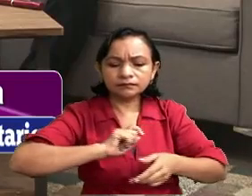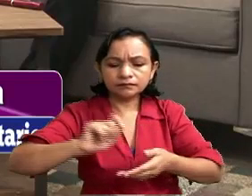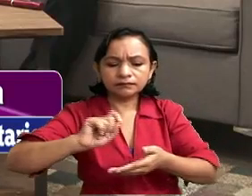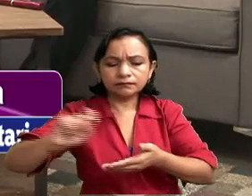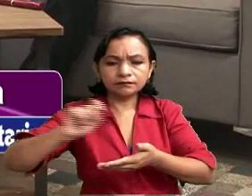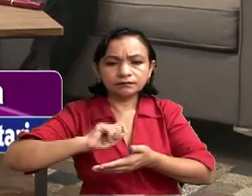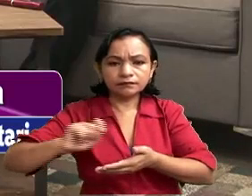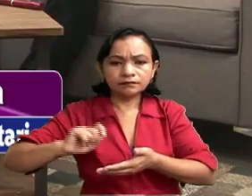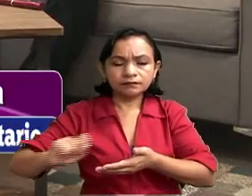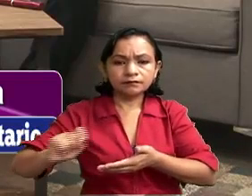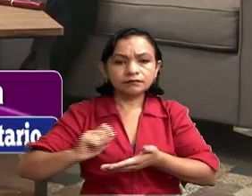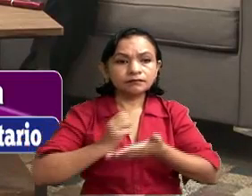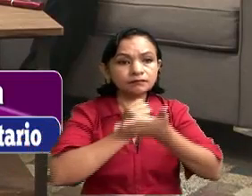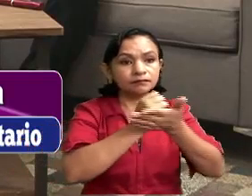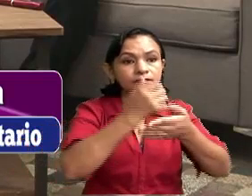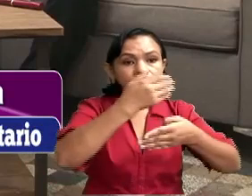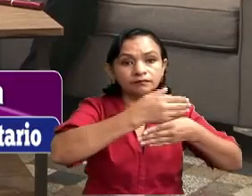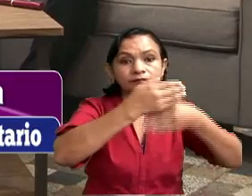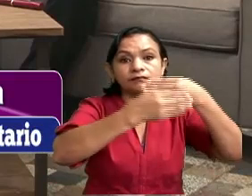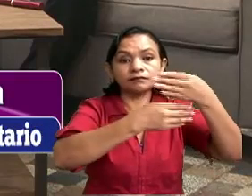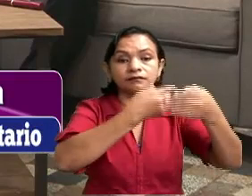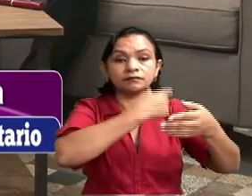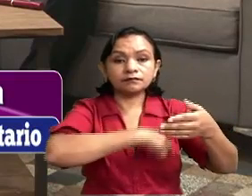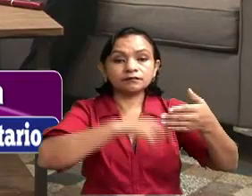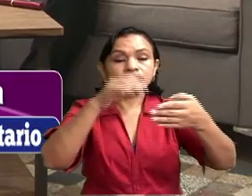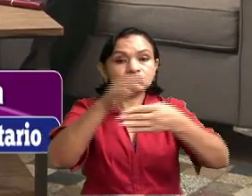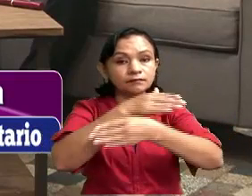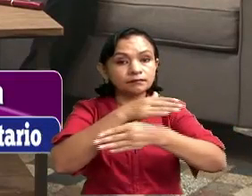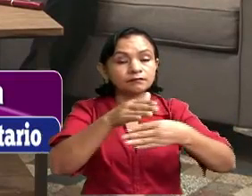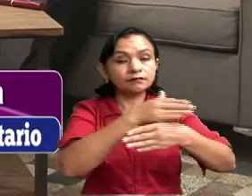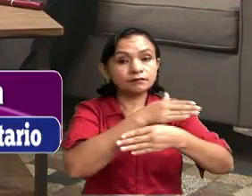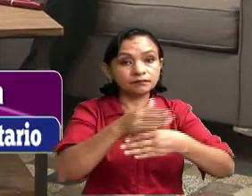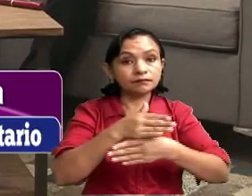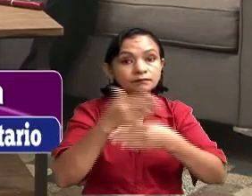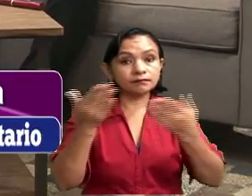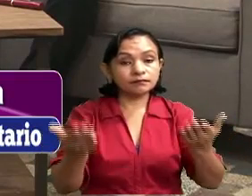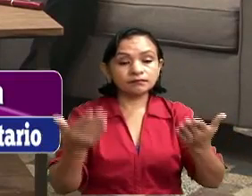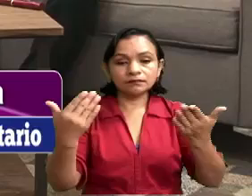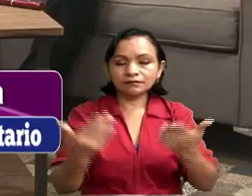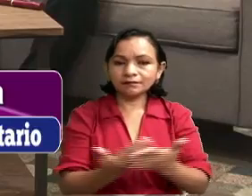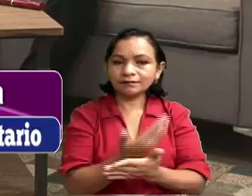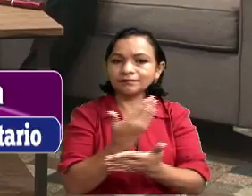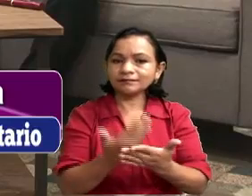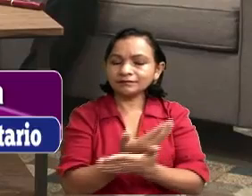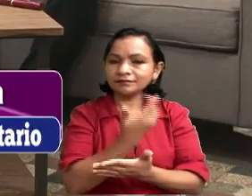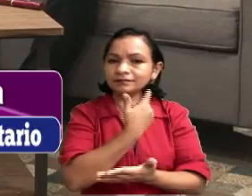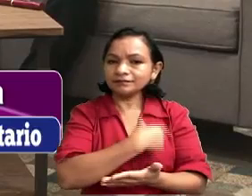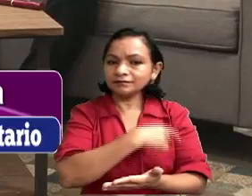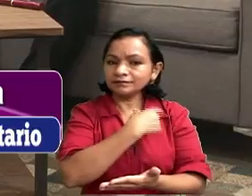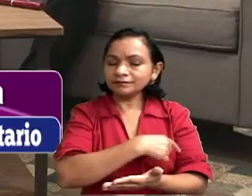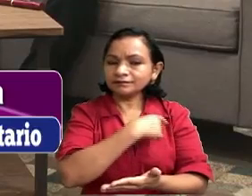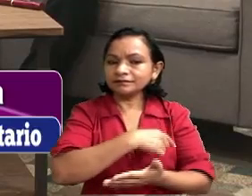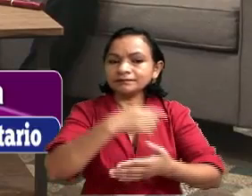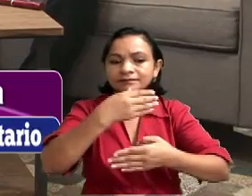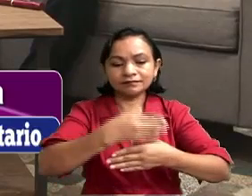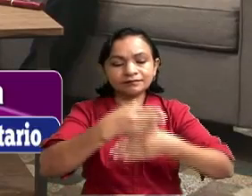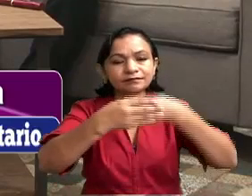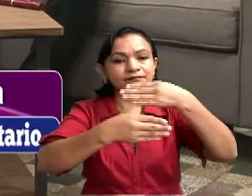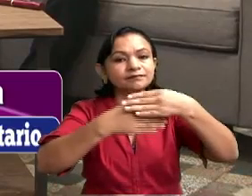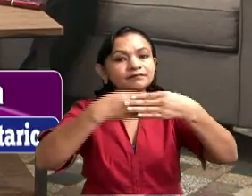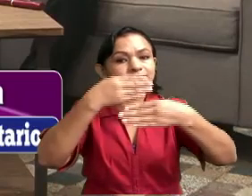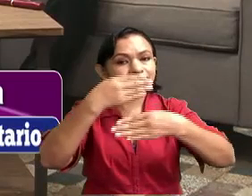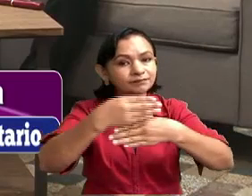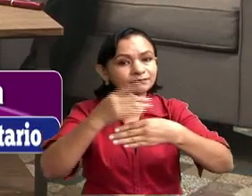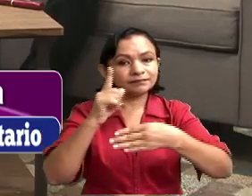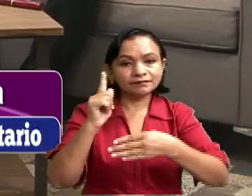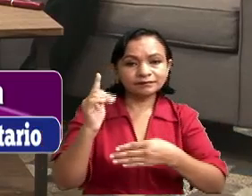de mantenimiento de la planta escolar existente y de nuevas escuelas que se están construyendo